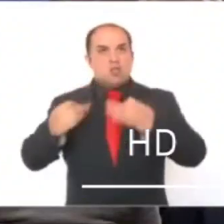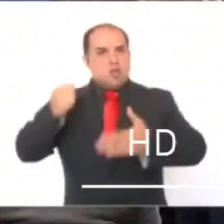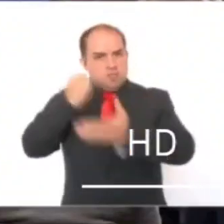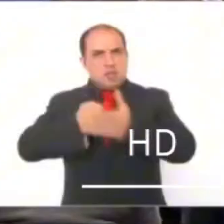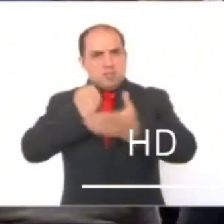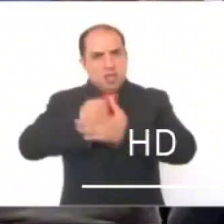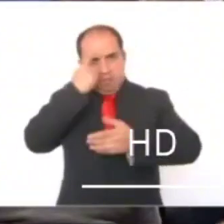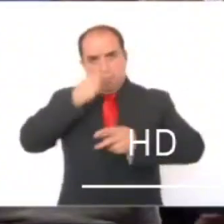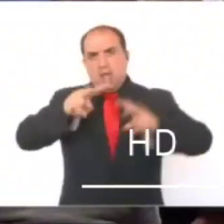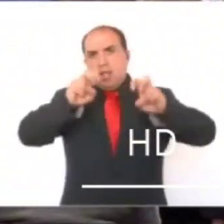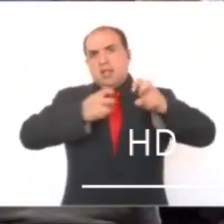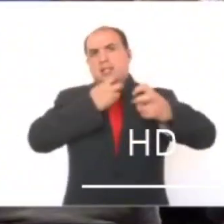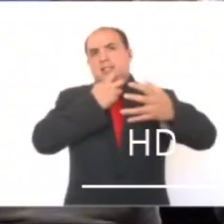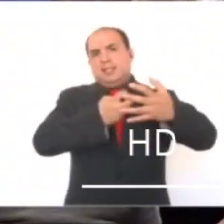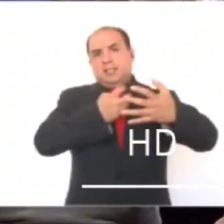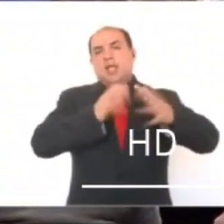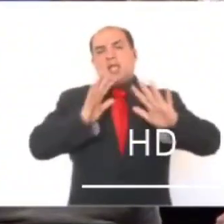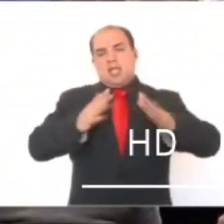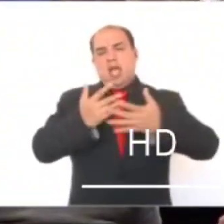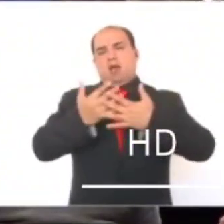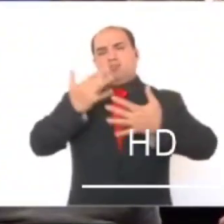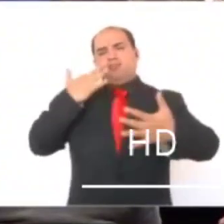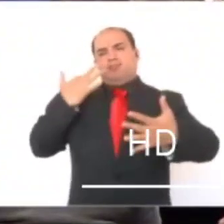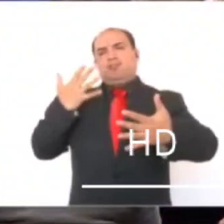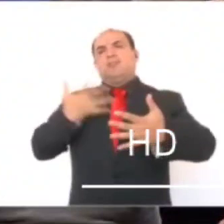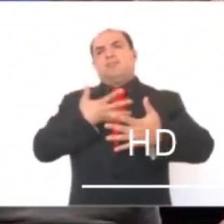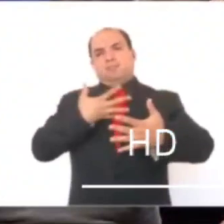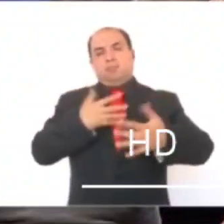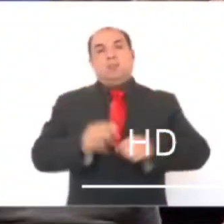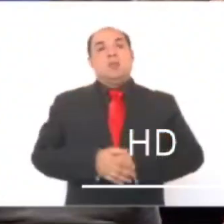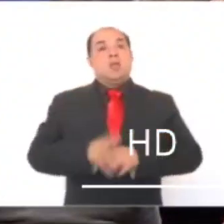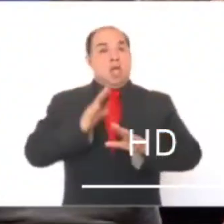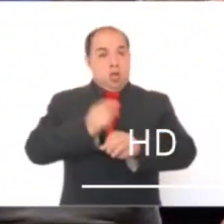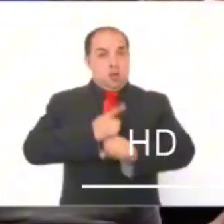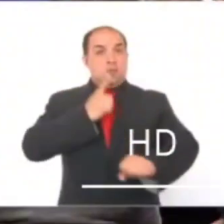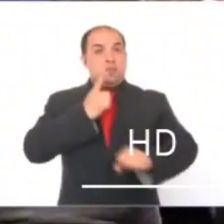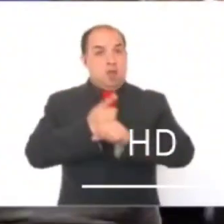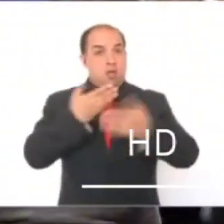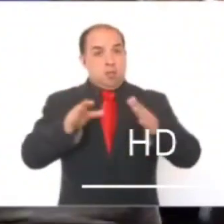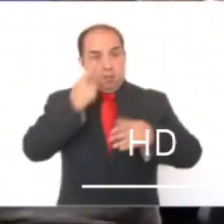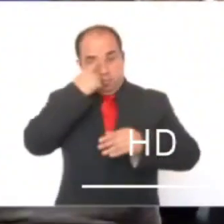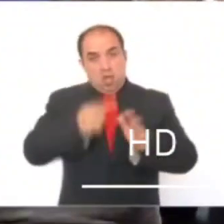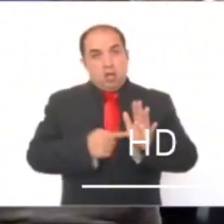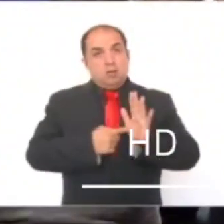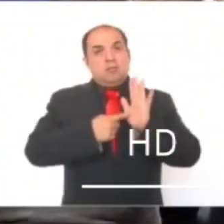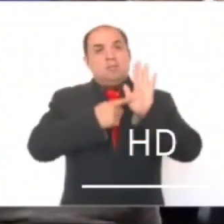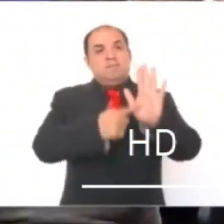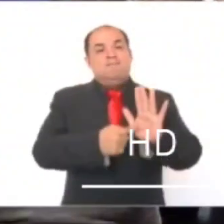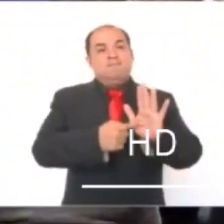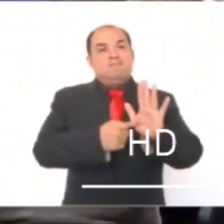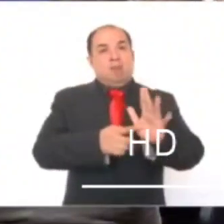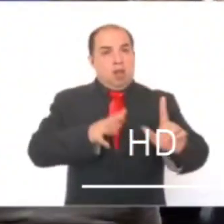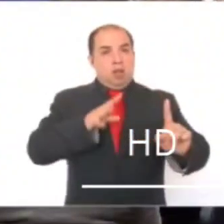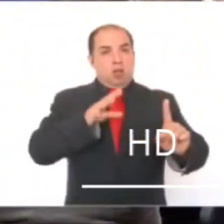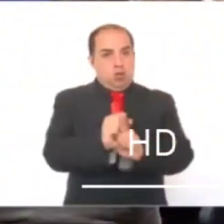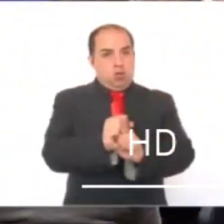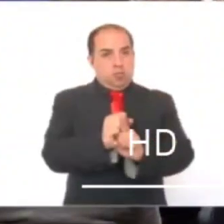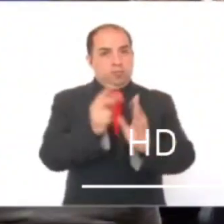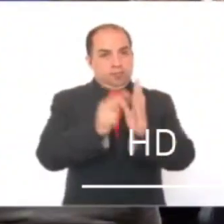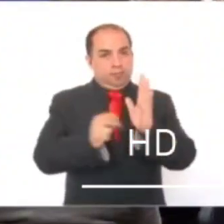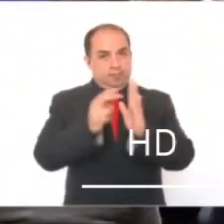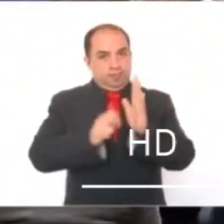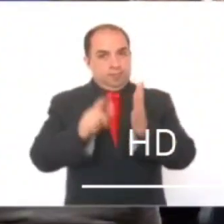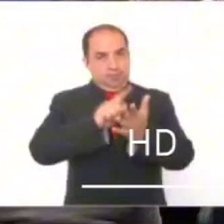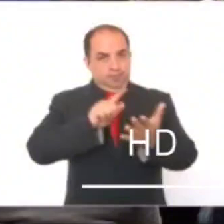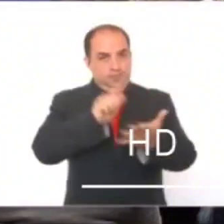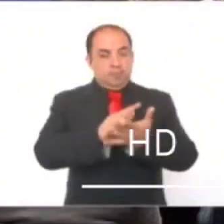este tema que ya traía desde hace tiempo y se abrió la oportunidad para sacarlo adelante.